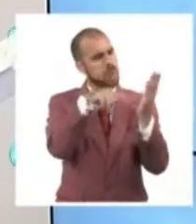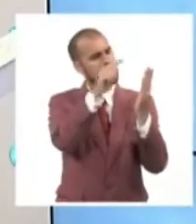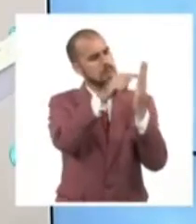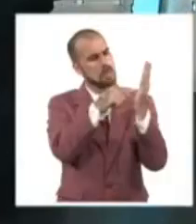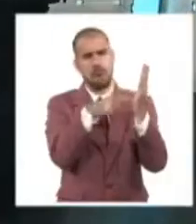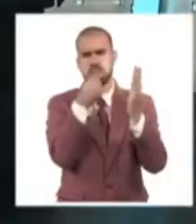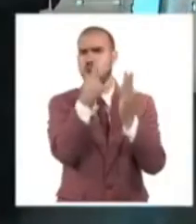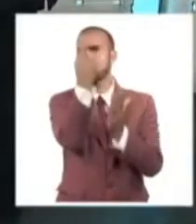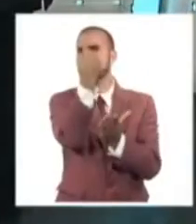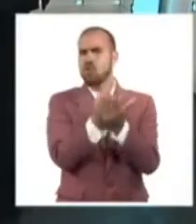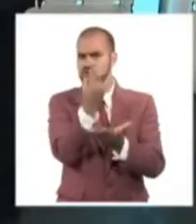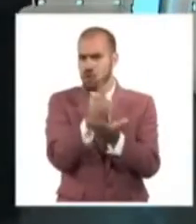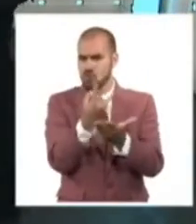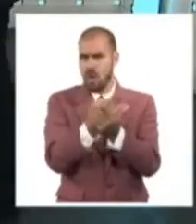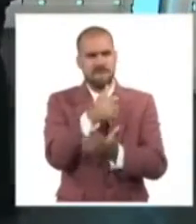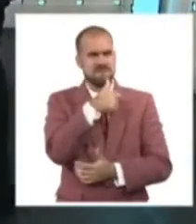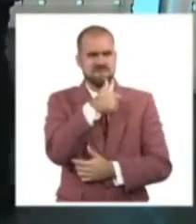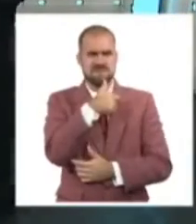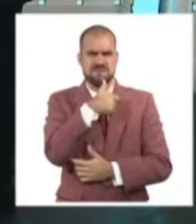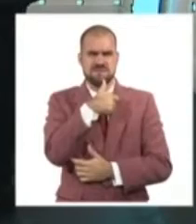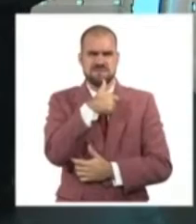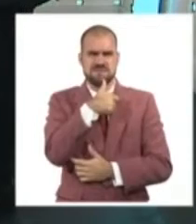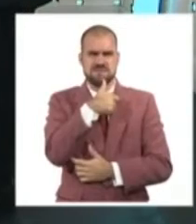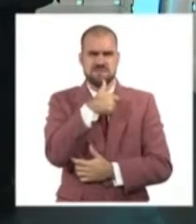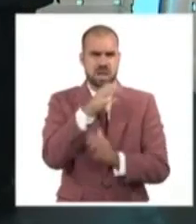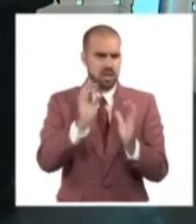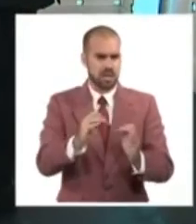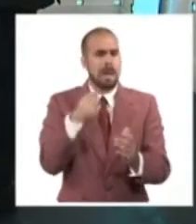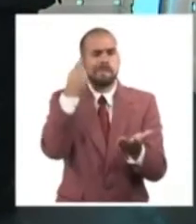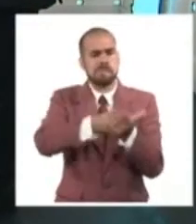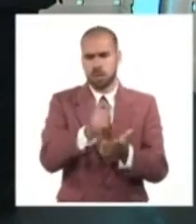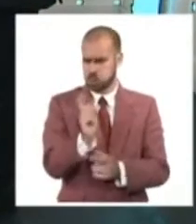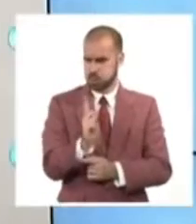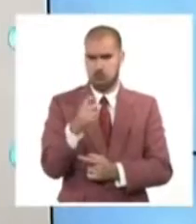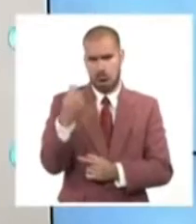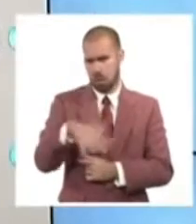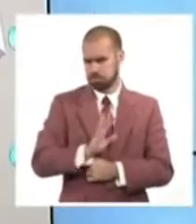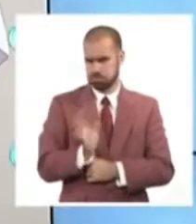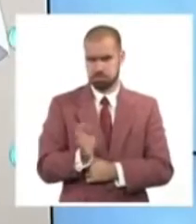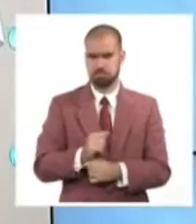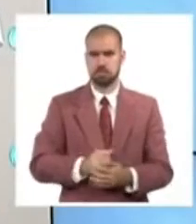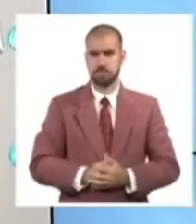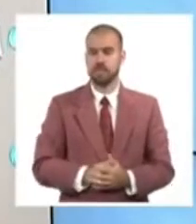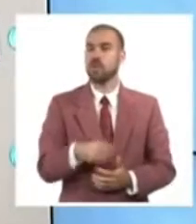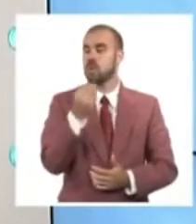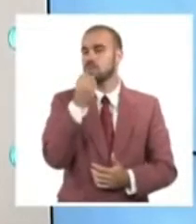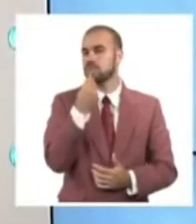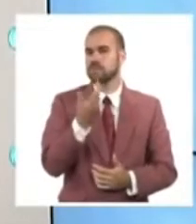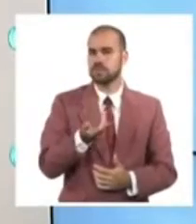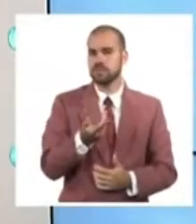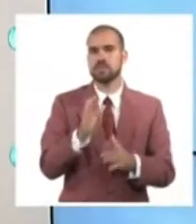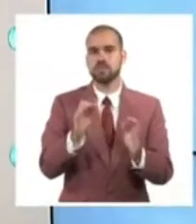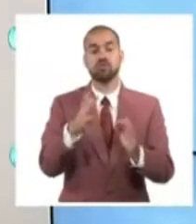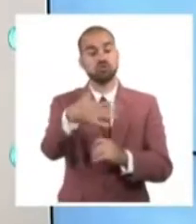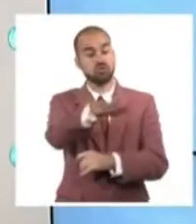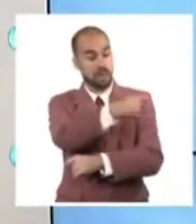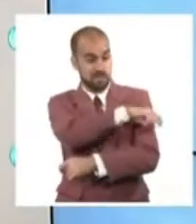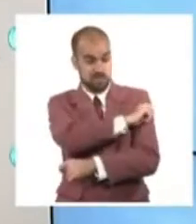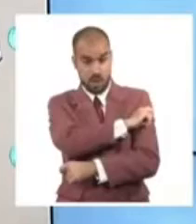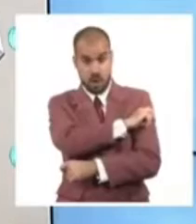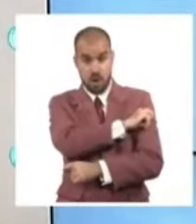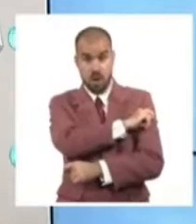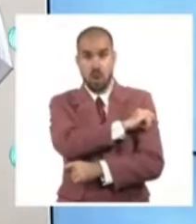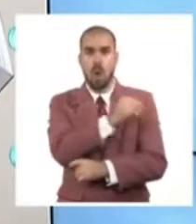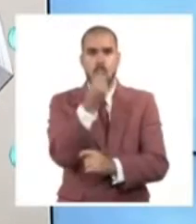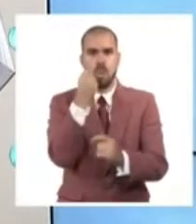su sitio web con libre descarga, y que va a servir para todos nuestros ciudadanos, para todo nuestro